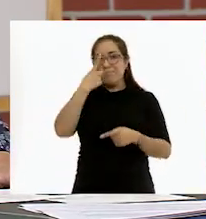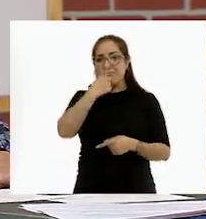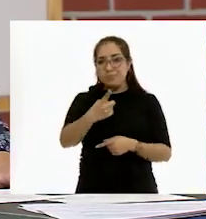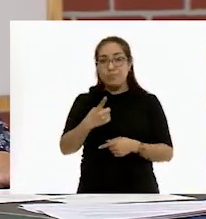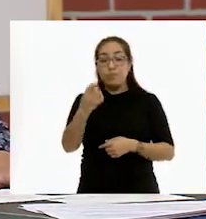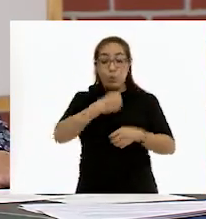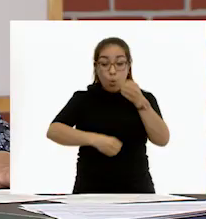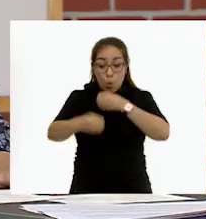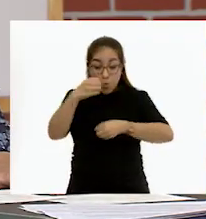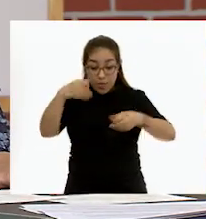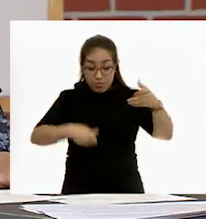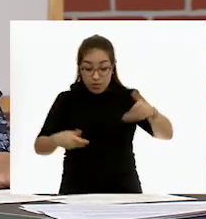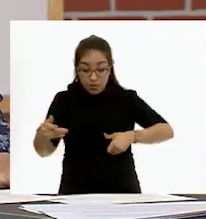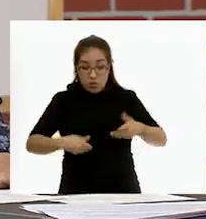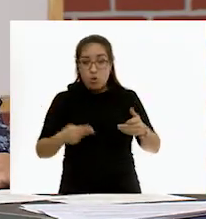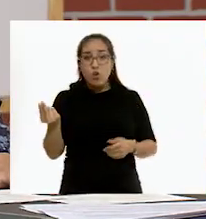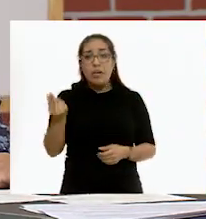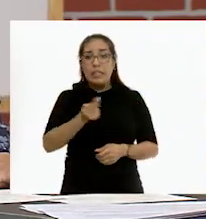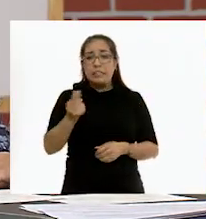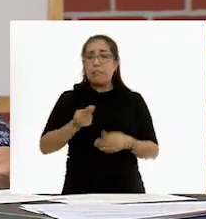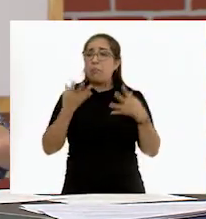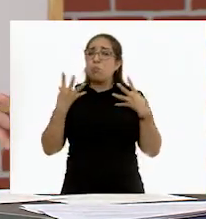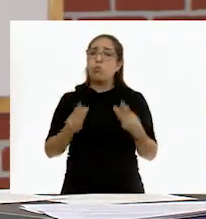obras de teatro necesitan de